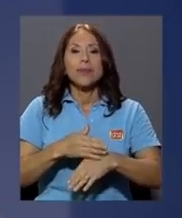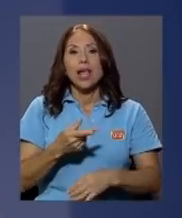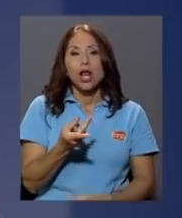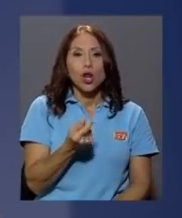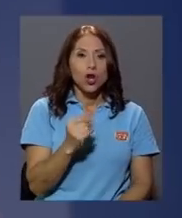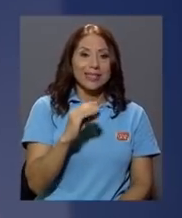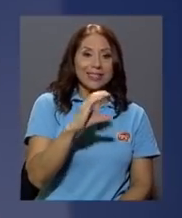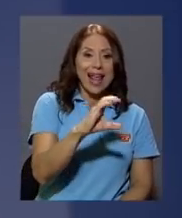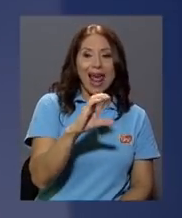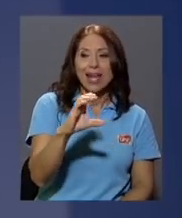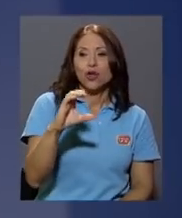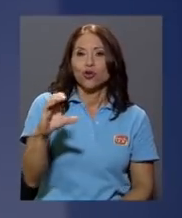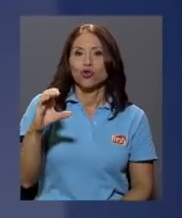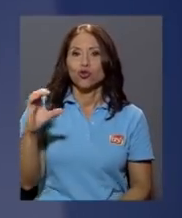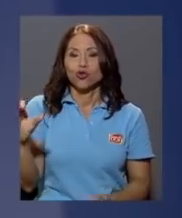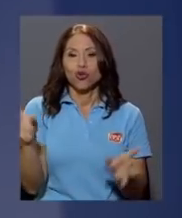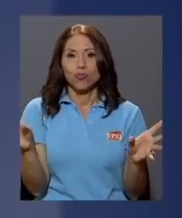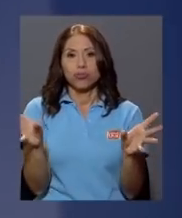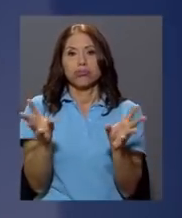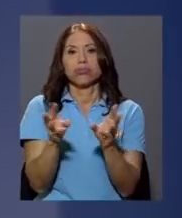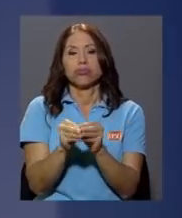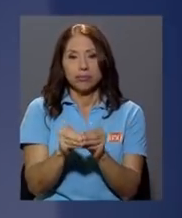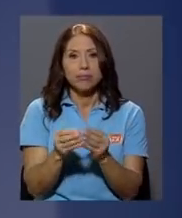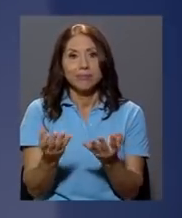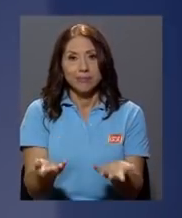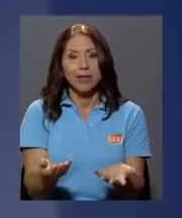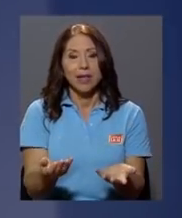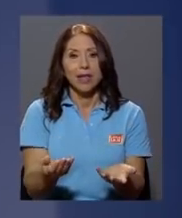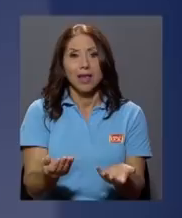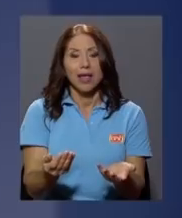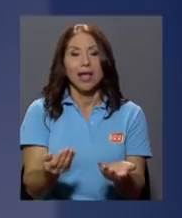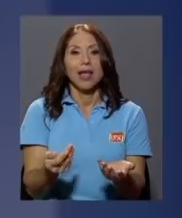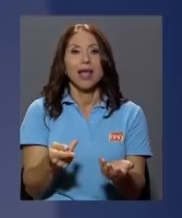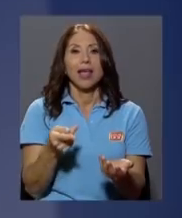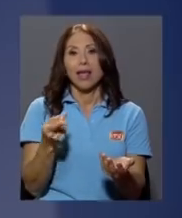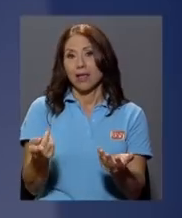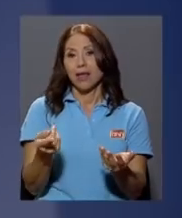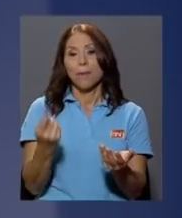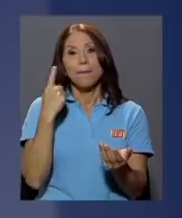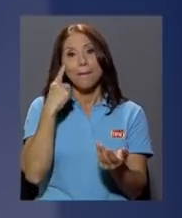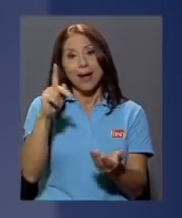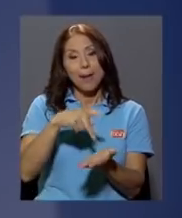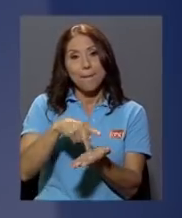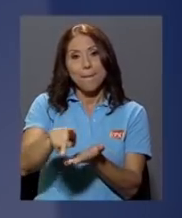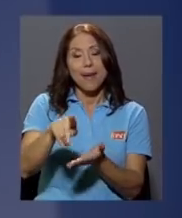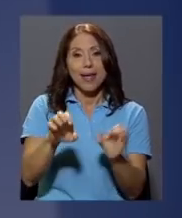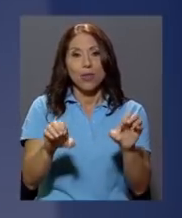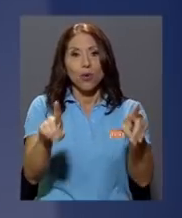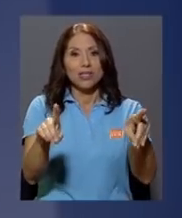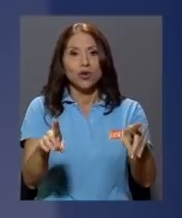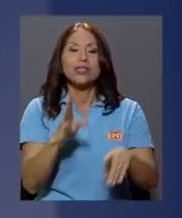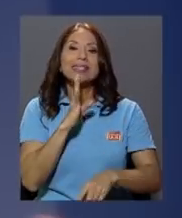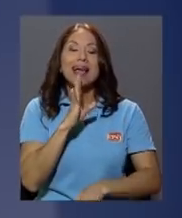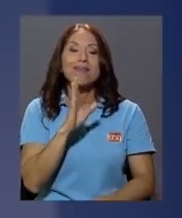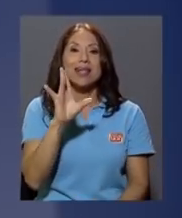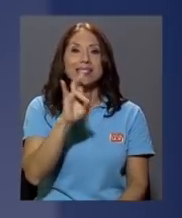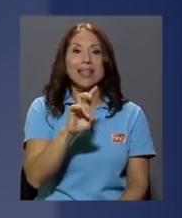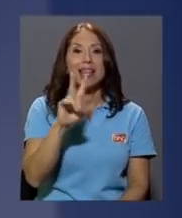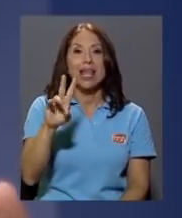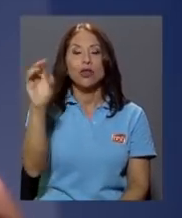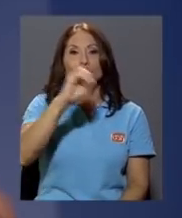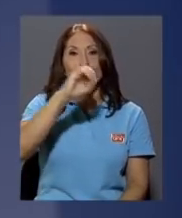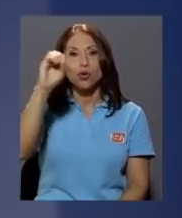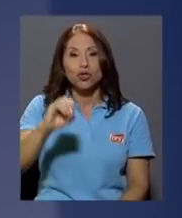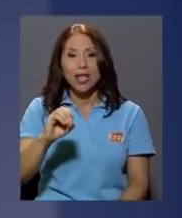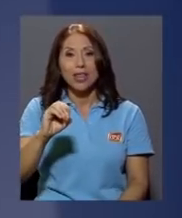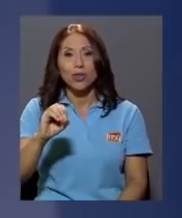salarios que se da de parte del sistema hacia la educación específicamente. Y se habla de un 72%